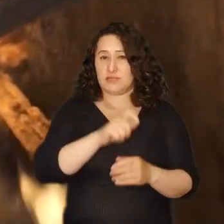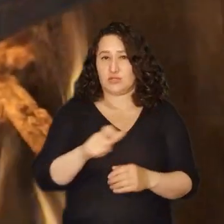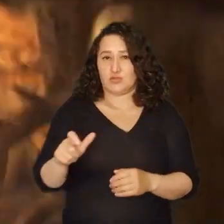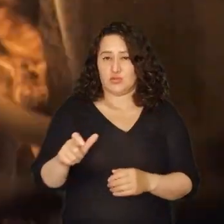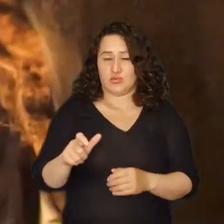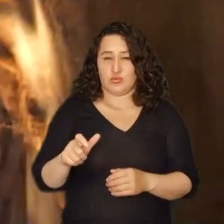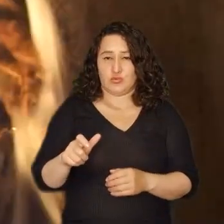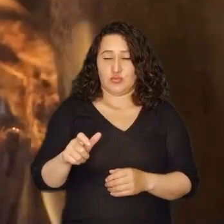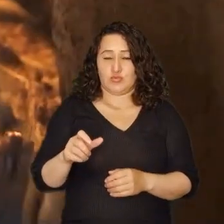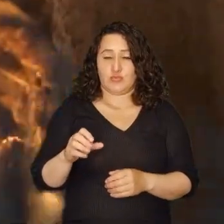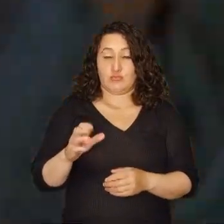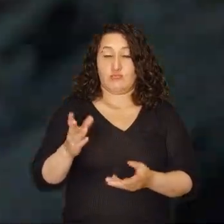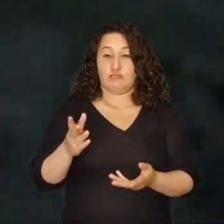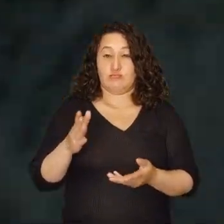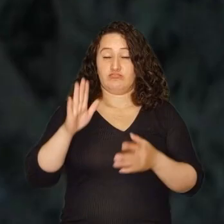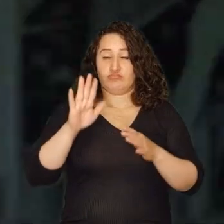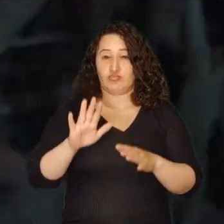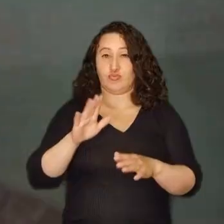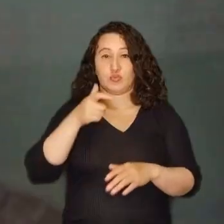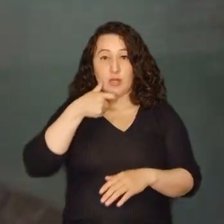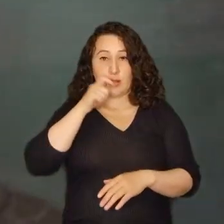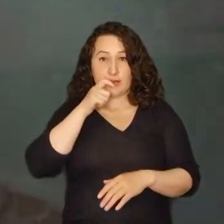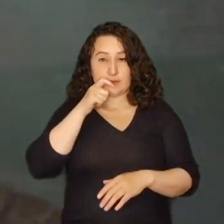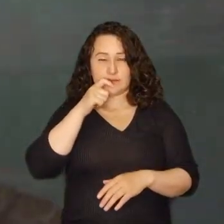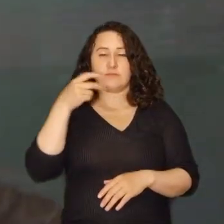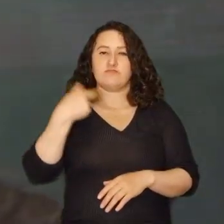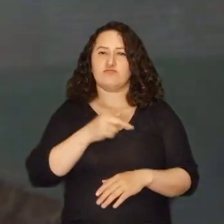campesinos, indígenas y campesinos de la región.